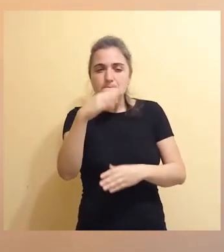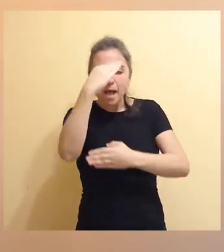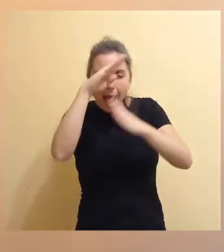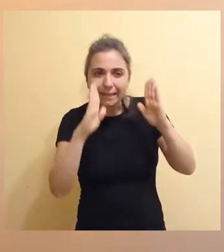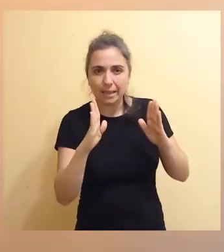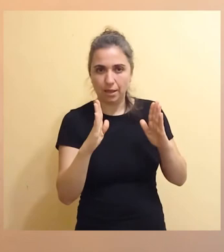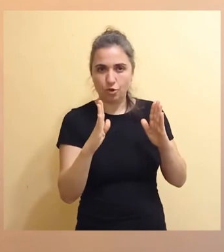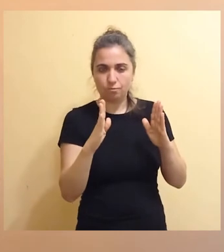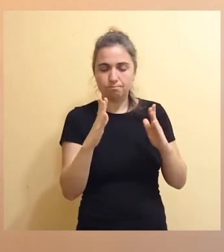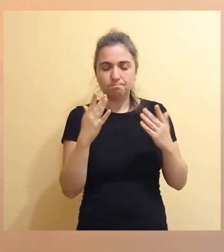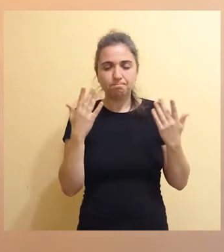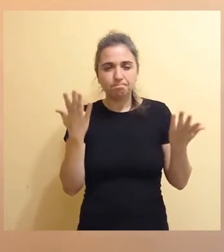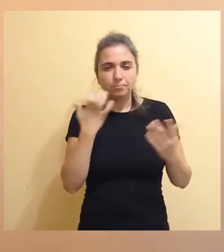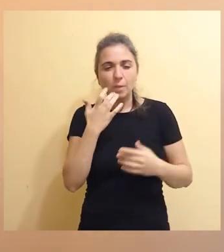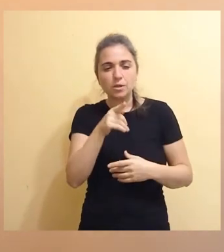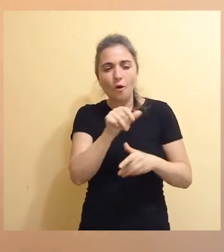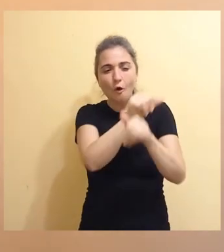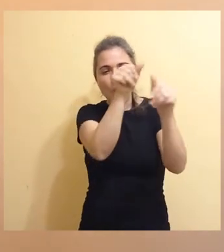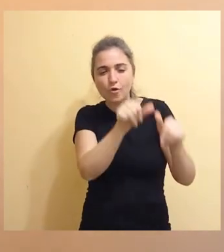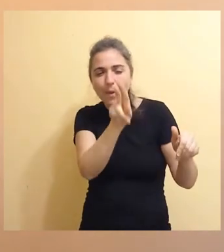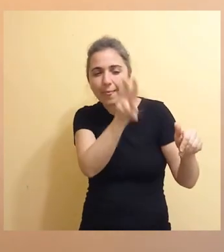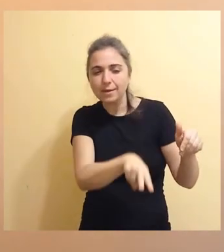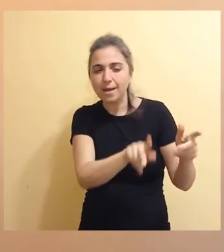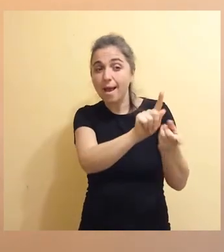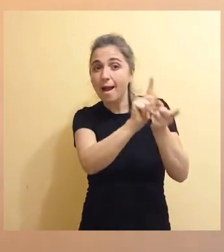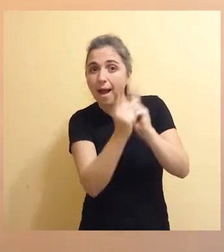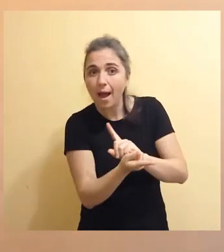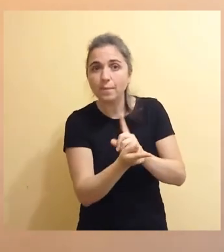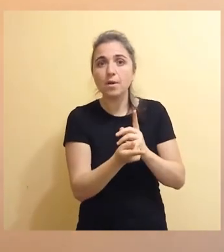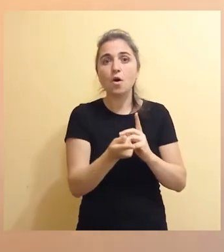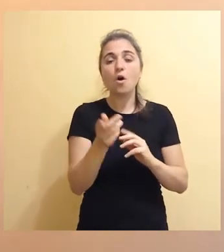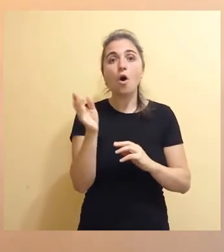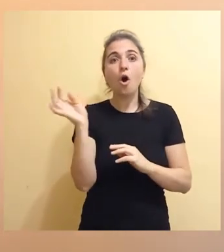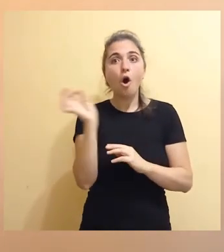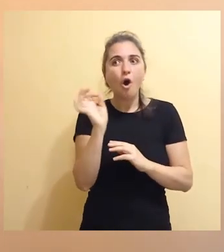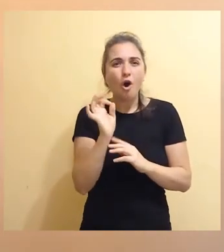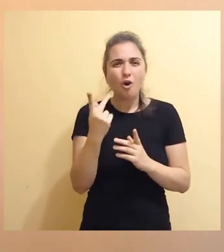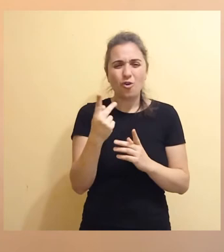como estando atentas y vemos que cambian su forma de ser,